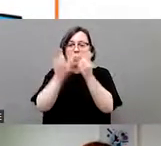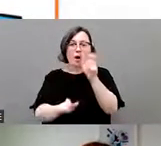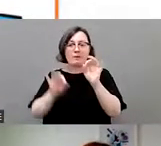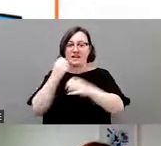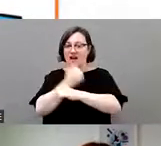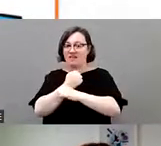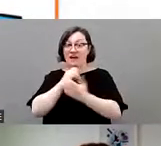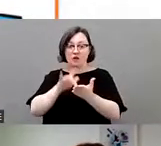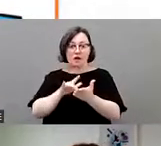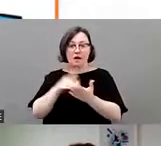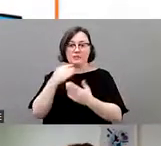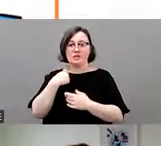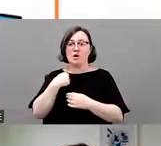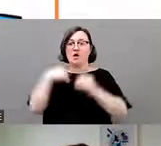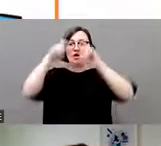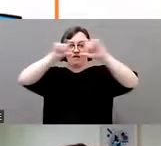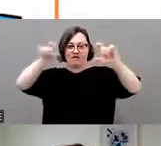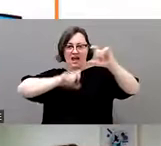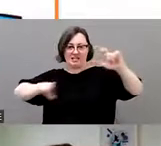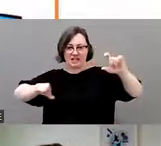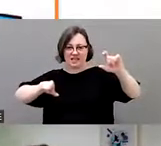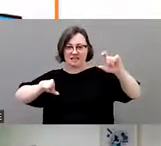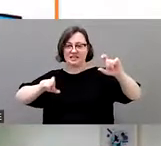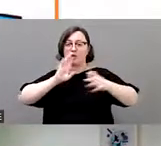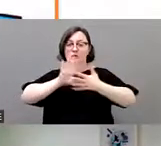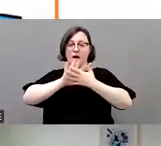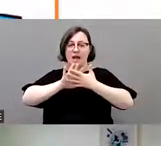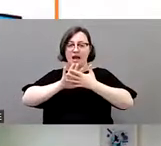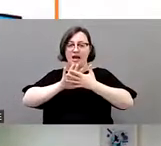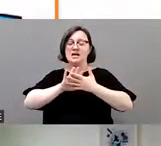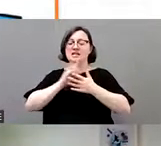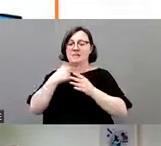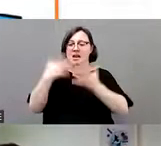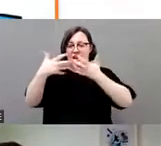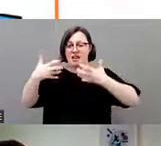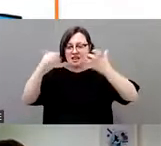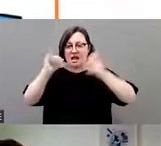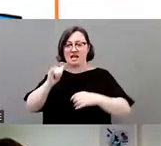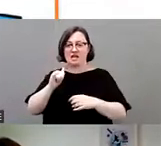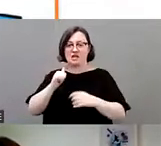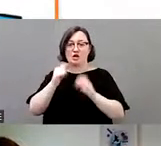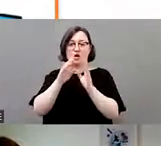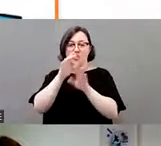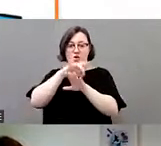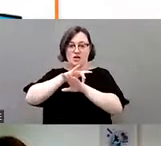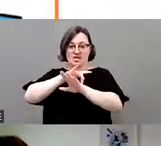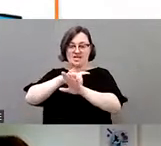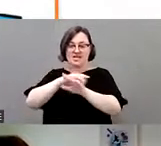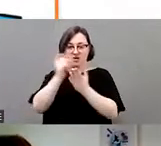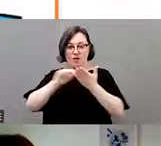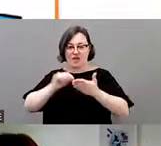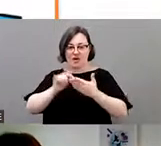Navidad. Estos son tirafrases que os he comentado, que también las tengo aquí. Como me he traído el cuaderno, por si se podía enseñar.